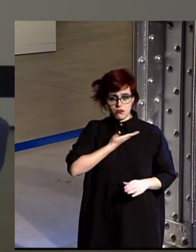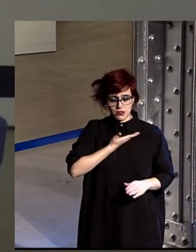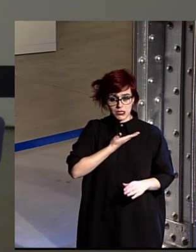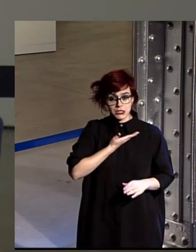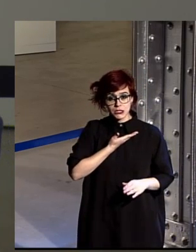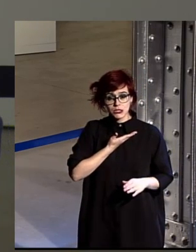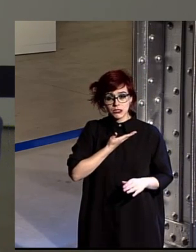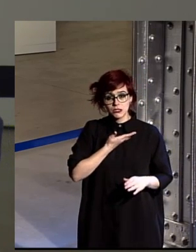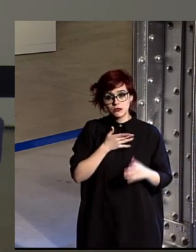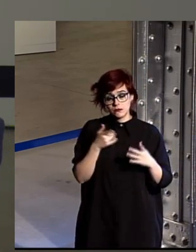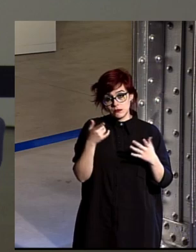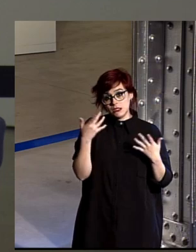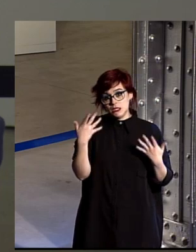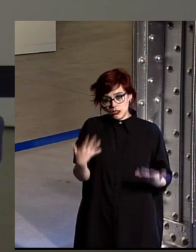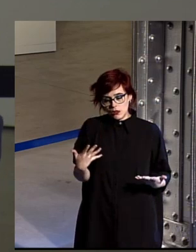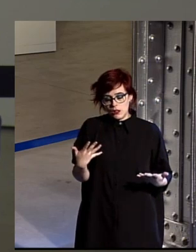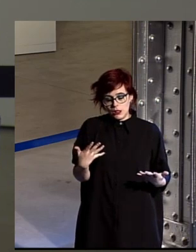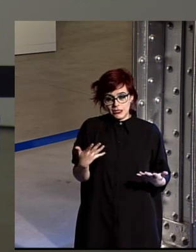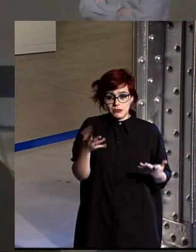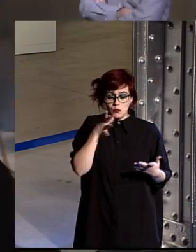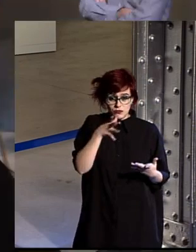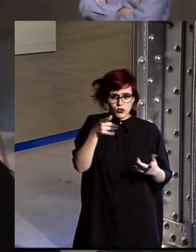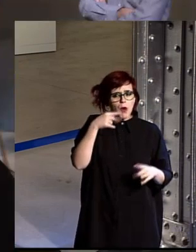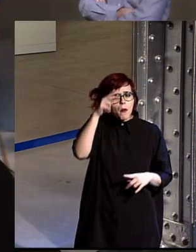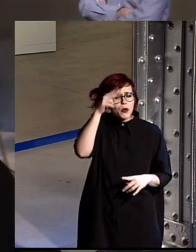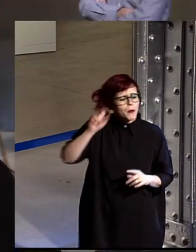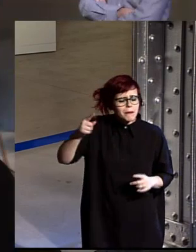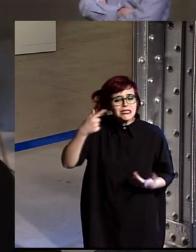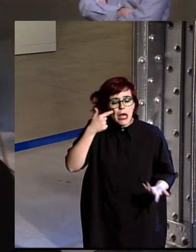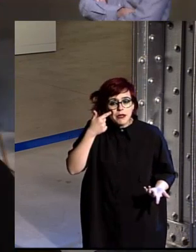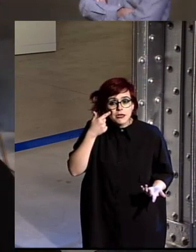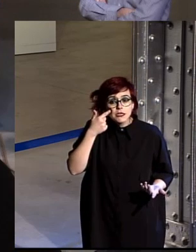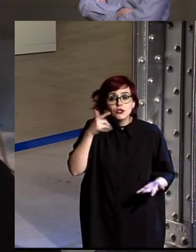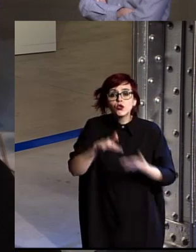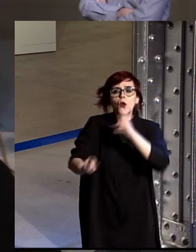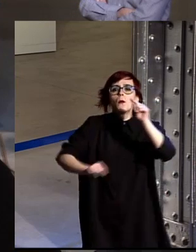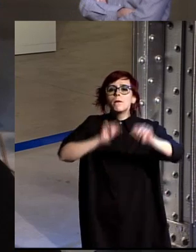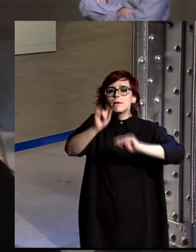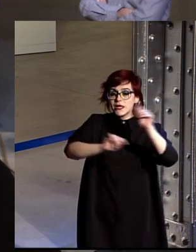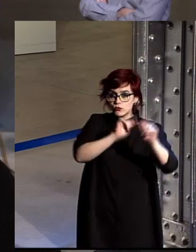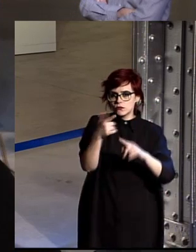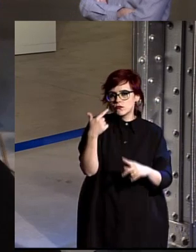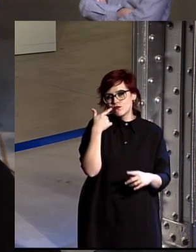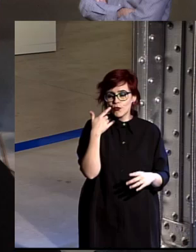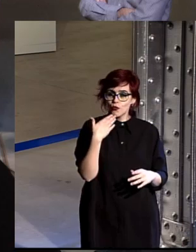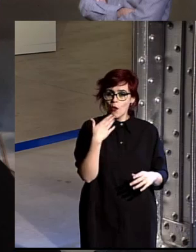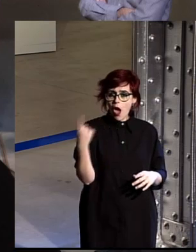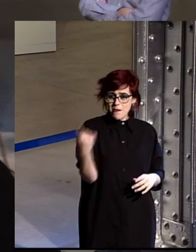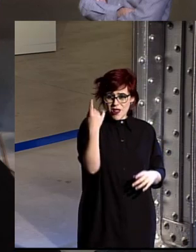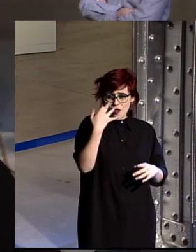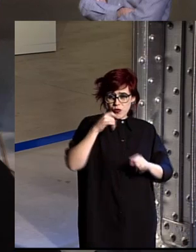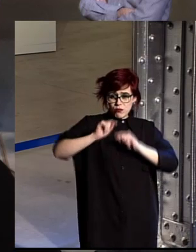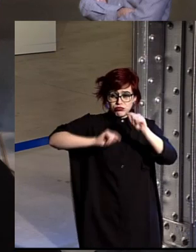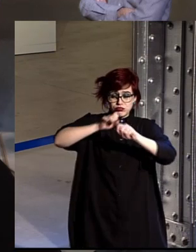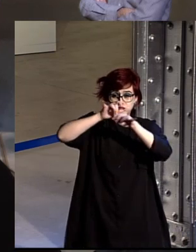una pandemia. Llevándolo a lo que más nos preocupa, que es qué pasa cuando aparece un virus que nos amenaza y que es un peligro potencial.